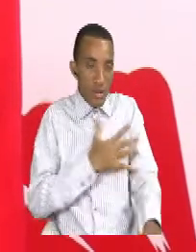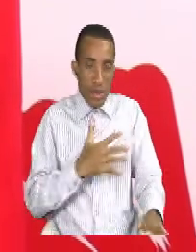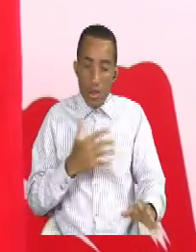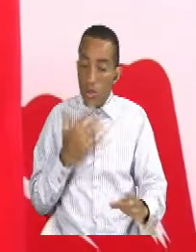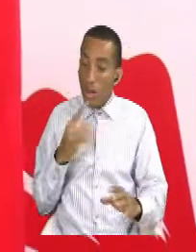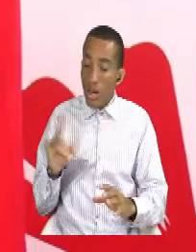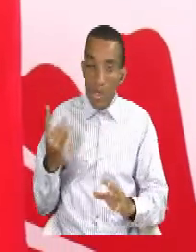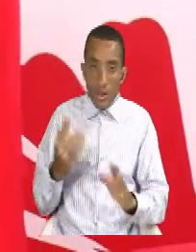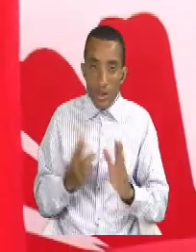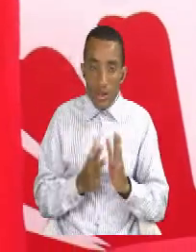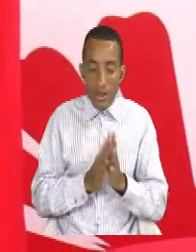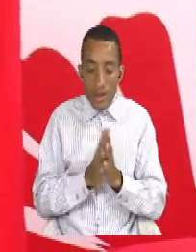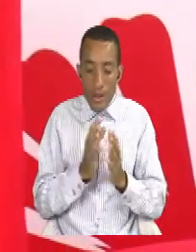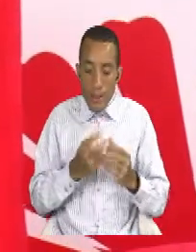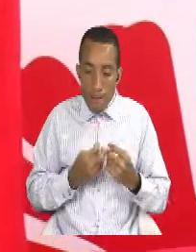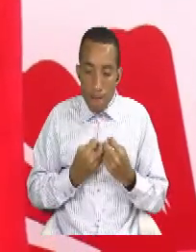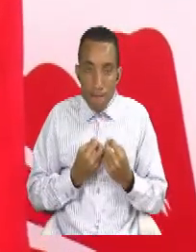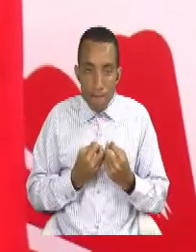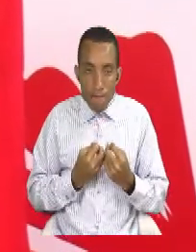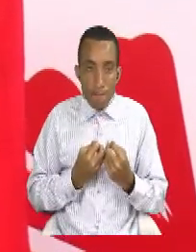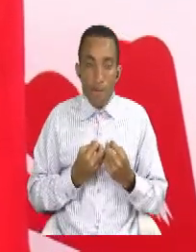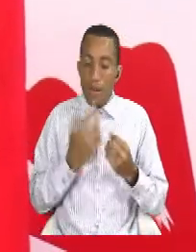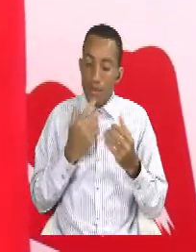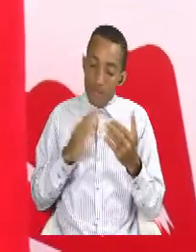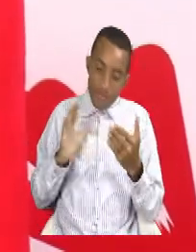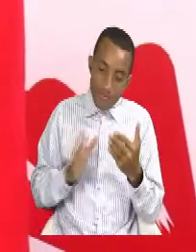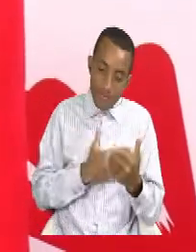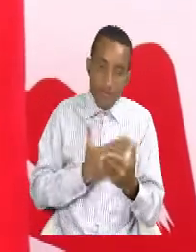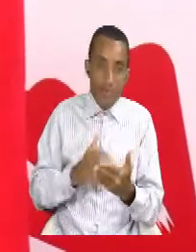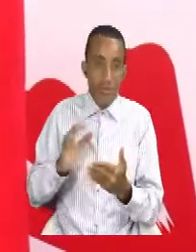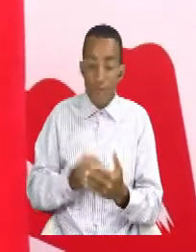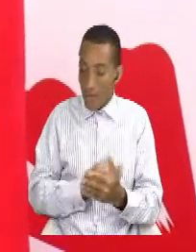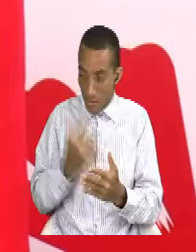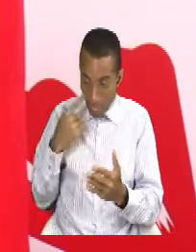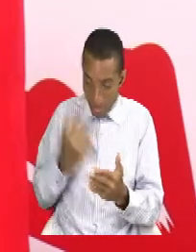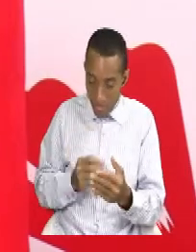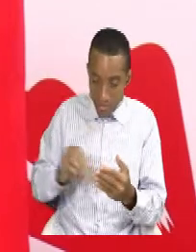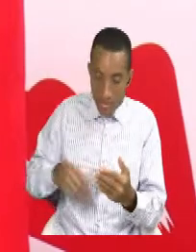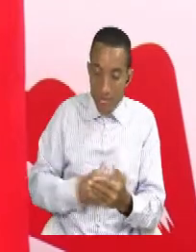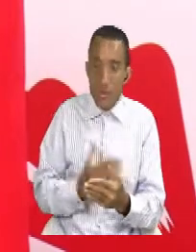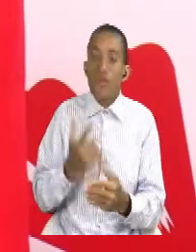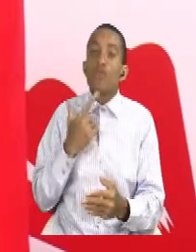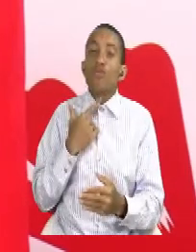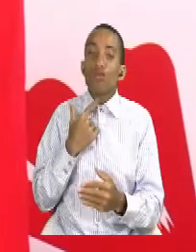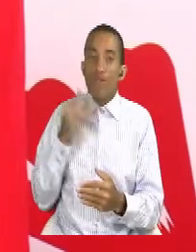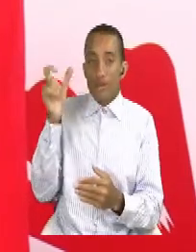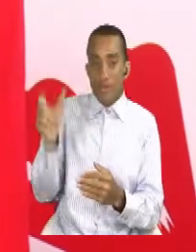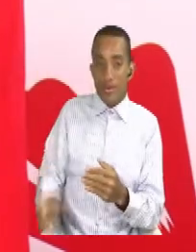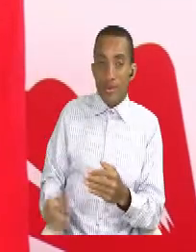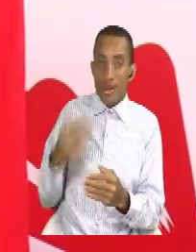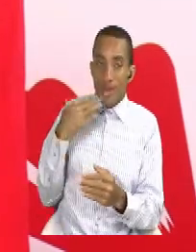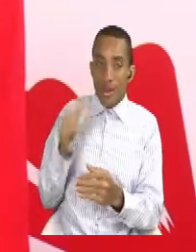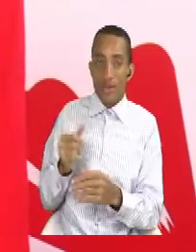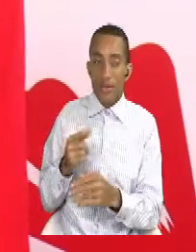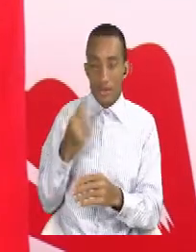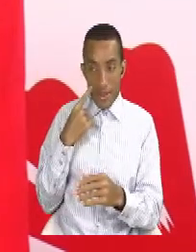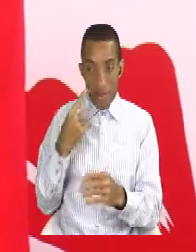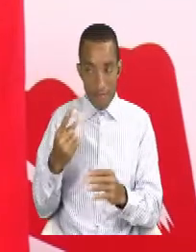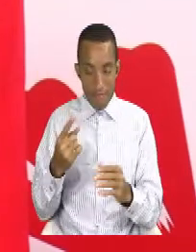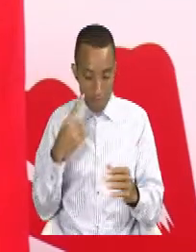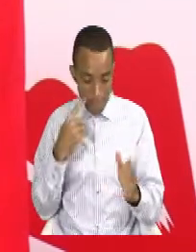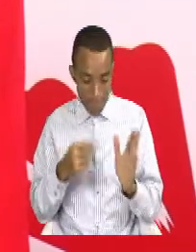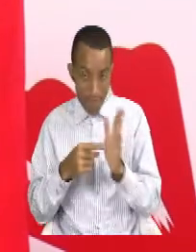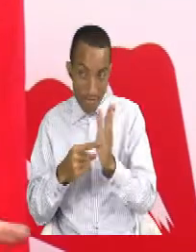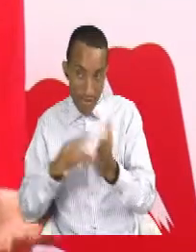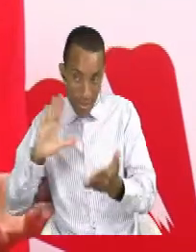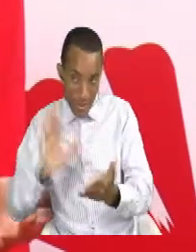con nuestras propias palabras, dedicamos una canción. Es el caso de cuando nos gusta un chico o cuando nos gusta una chica, uno le dice, mira, mi amor, te dedico esta